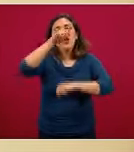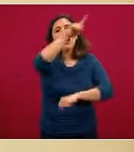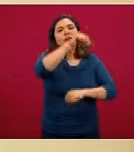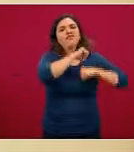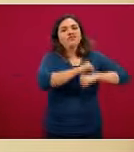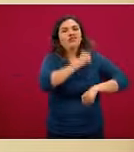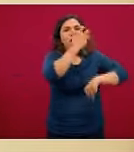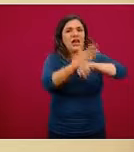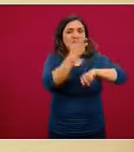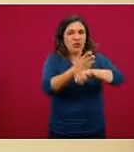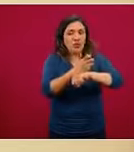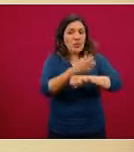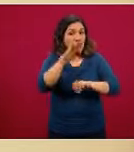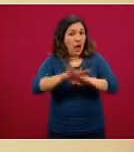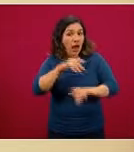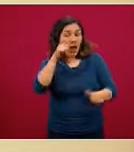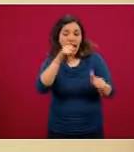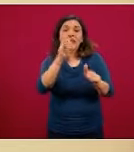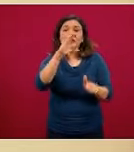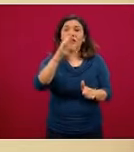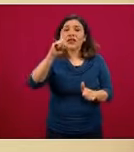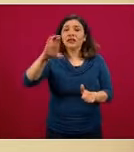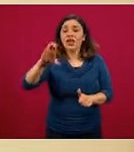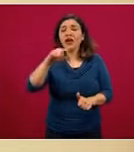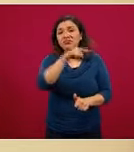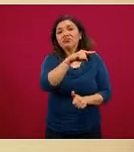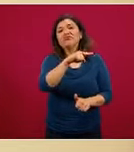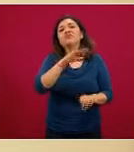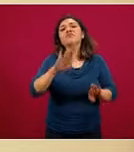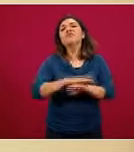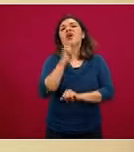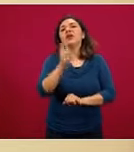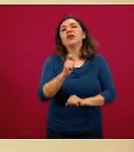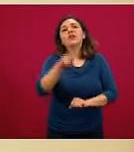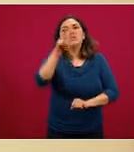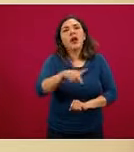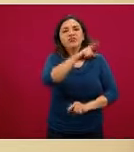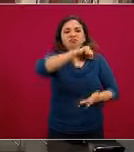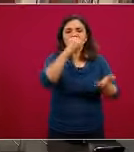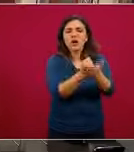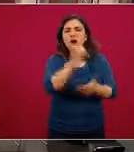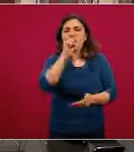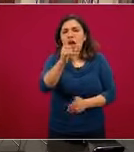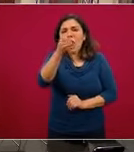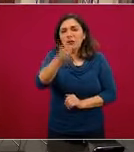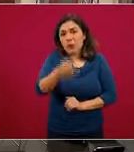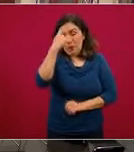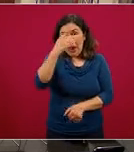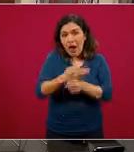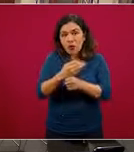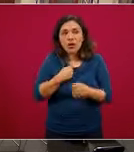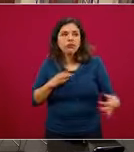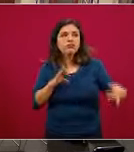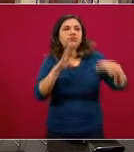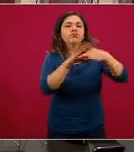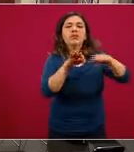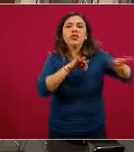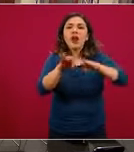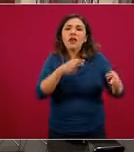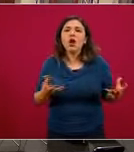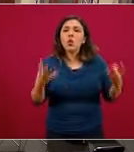América, específicamente al CDC, por haber aprobado y estar en este momento colaborando